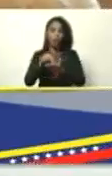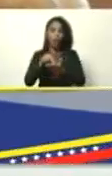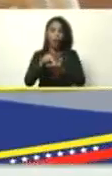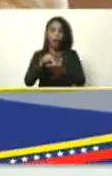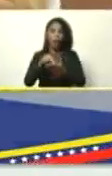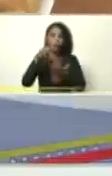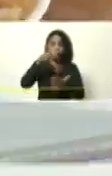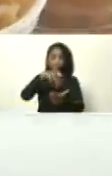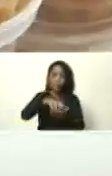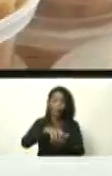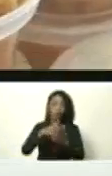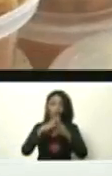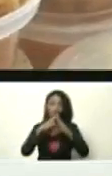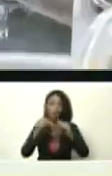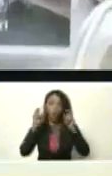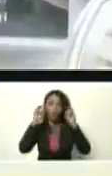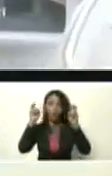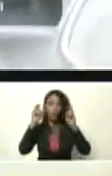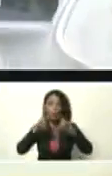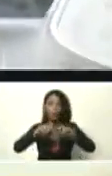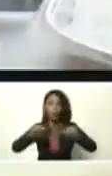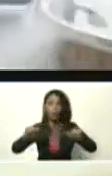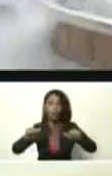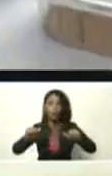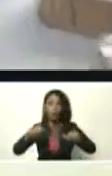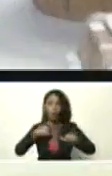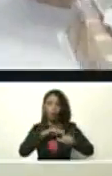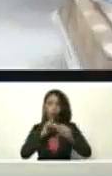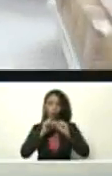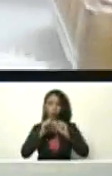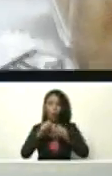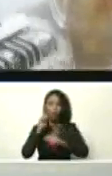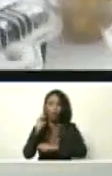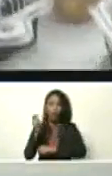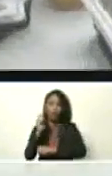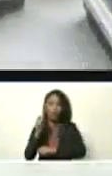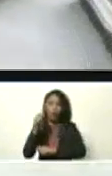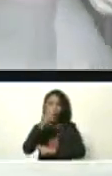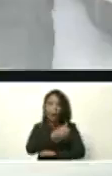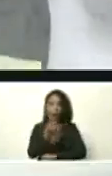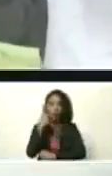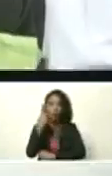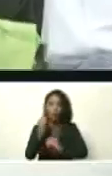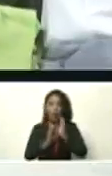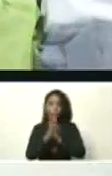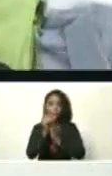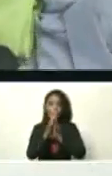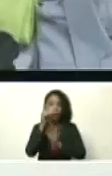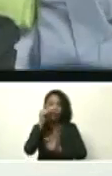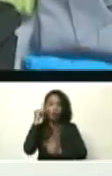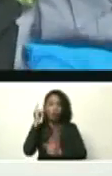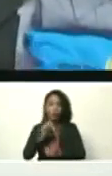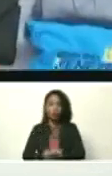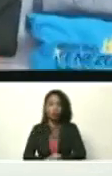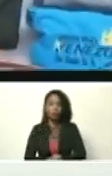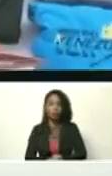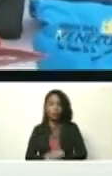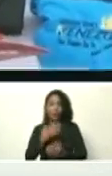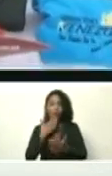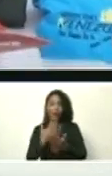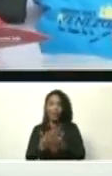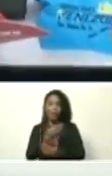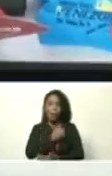y todos los aportes en el área territorial, vamos a seguir financiando a cada uno de nuestros emprendedores y emprendedoras.